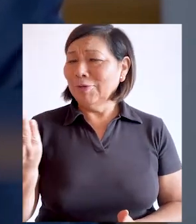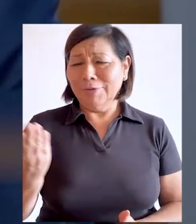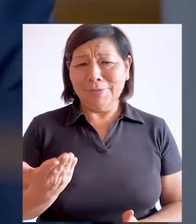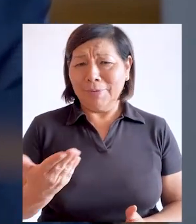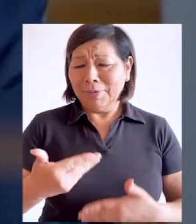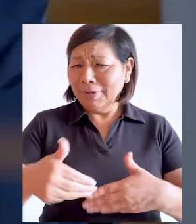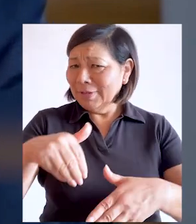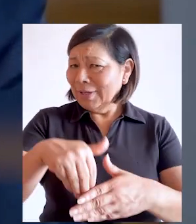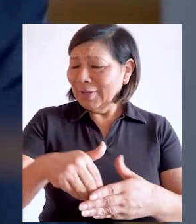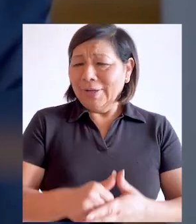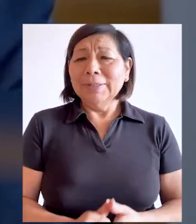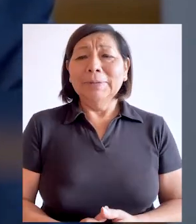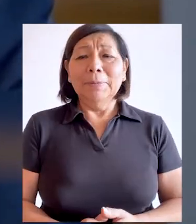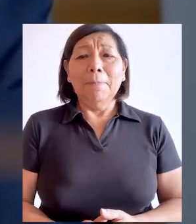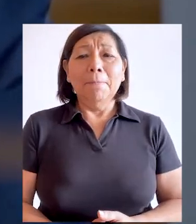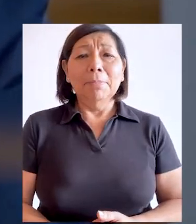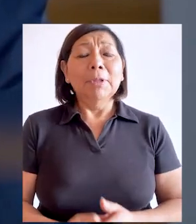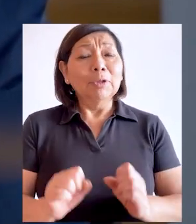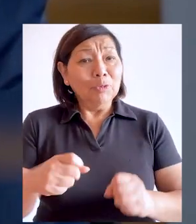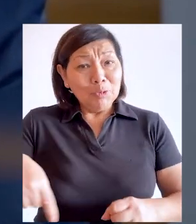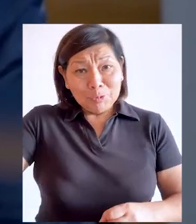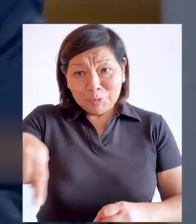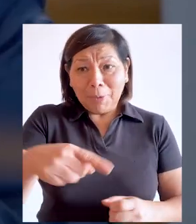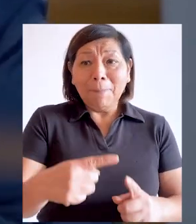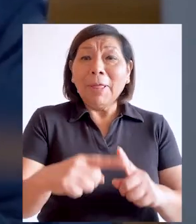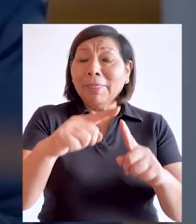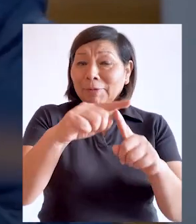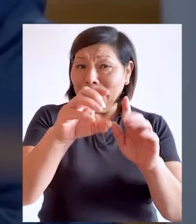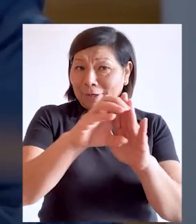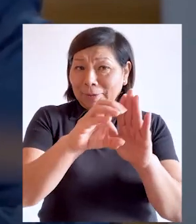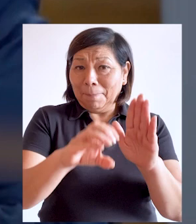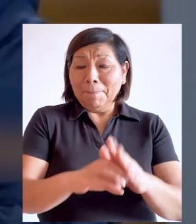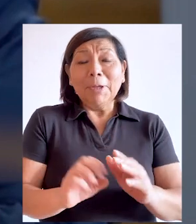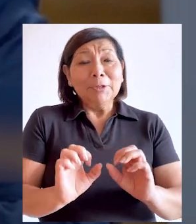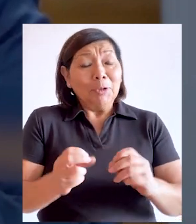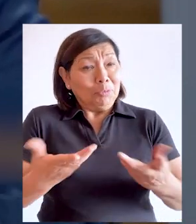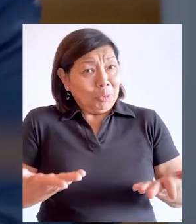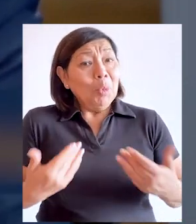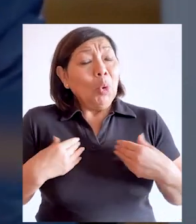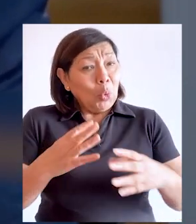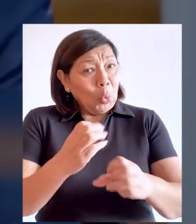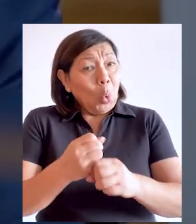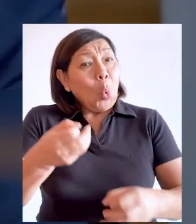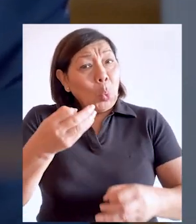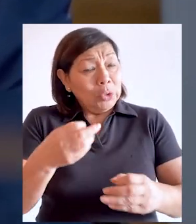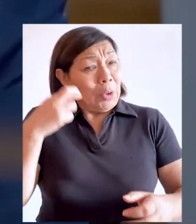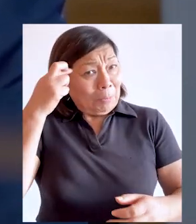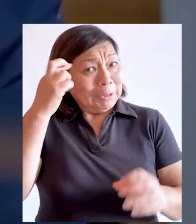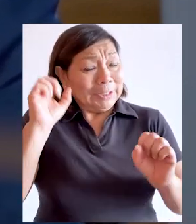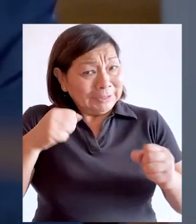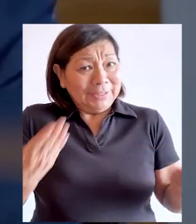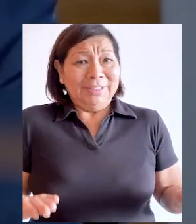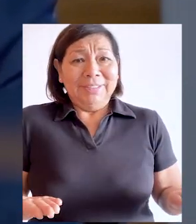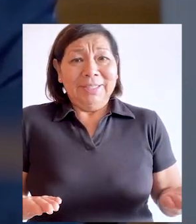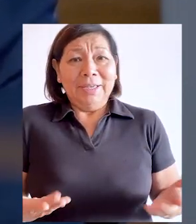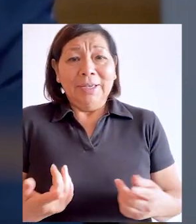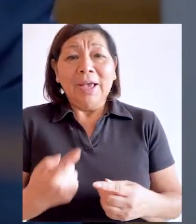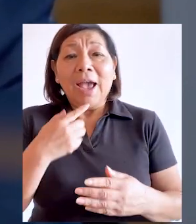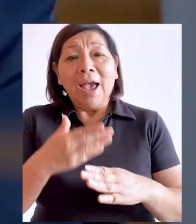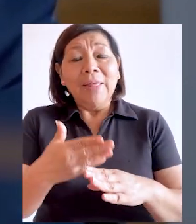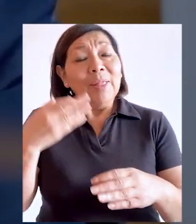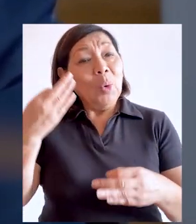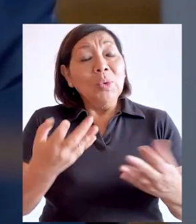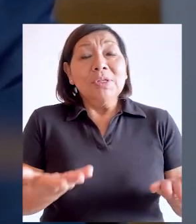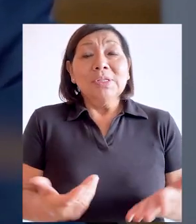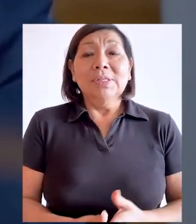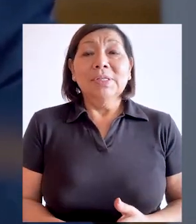no solamente de los jueces electorales. Y las altas cortes somos nosotros, el Tribunal Constitucional. Pero nosotros también estamos sujetos al juicio político. Estamos sujetos